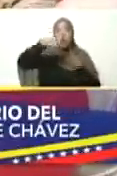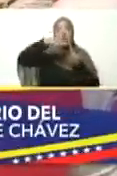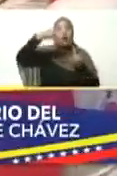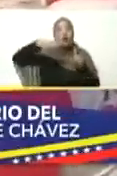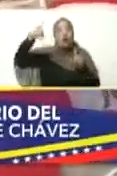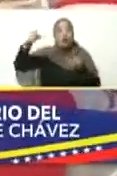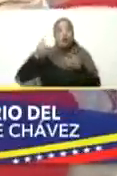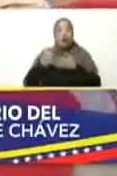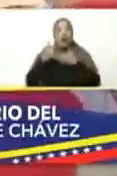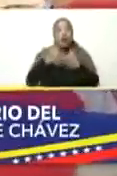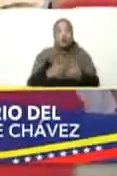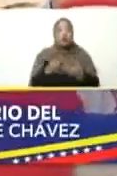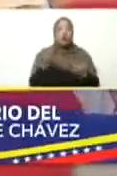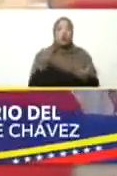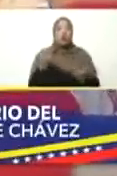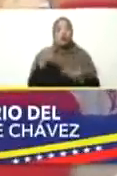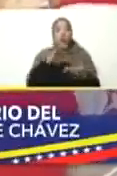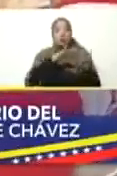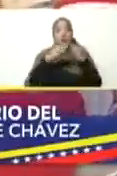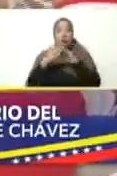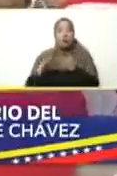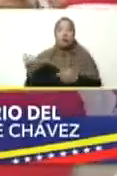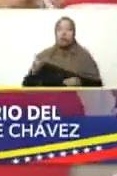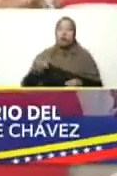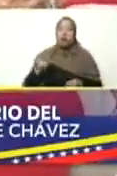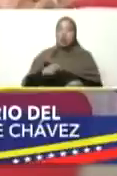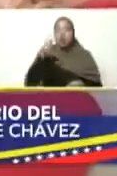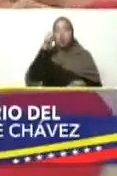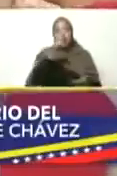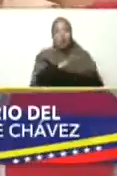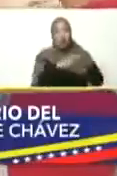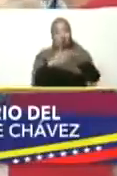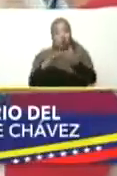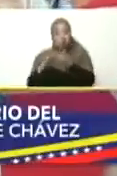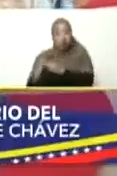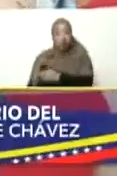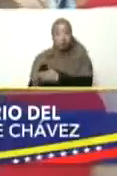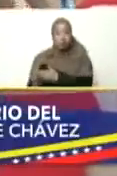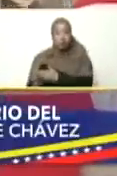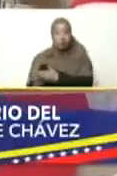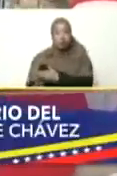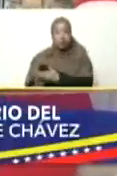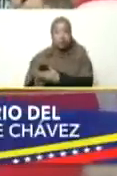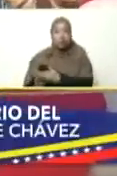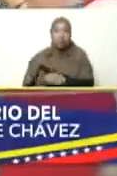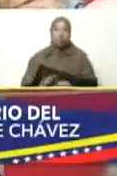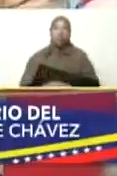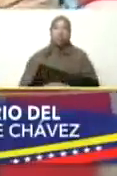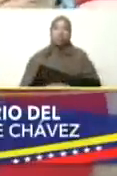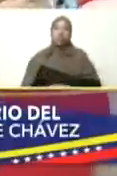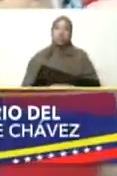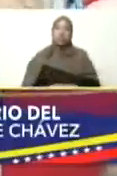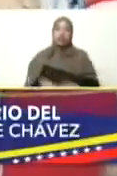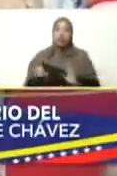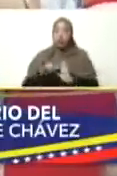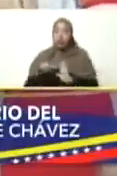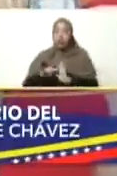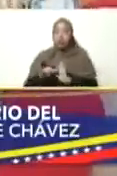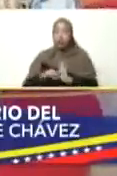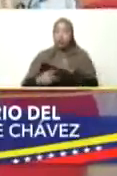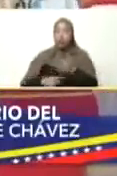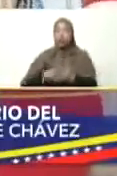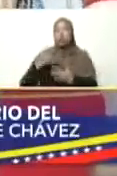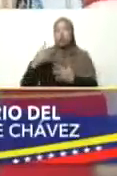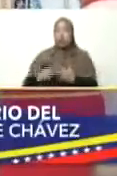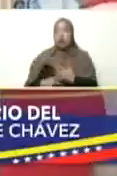bienes y servicios producidos en comuna las necesidades de la comunidad y de las comunidades aledañas. Es un